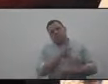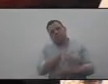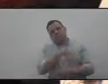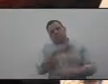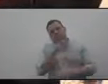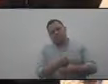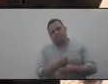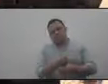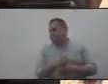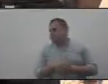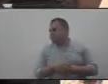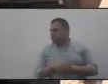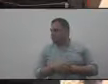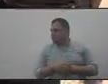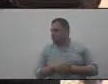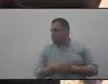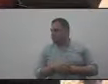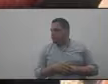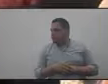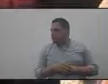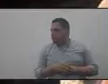equipo,